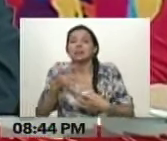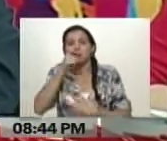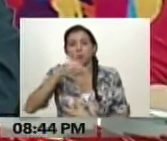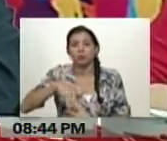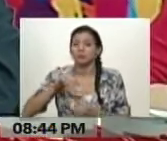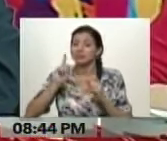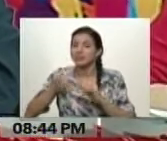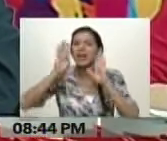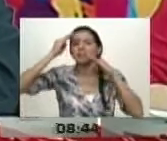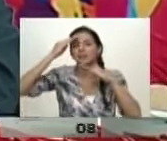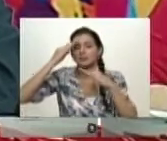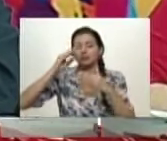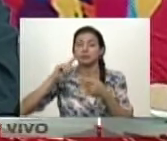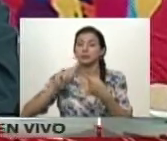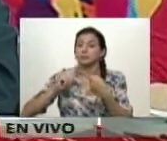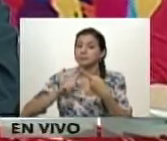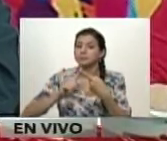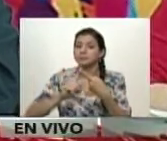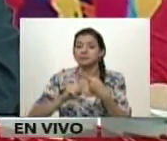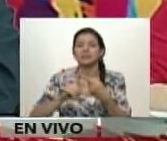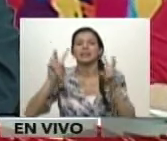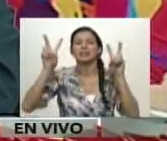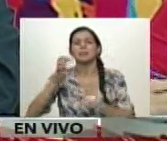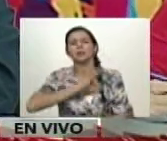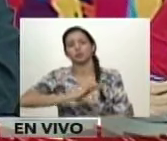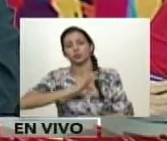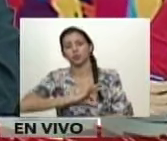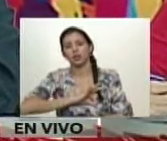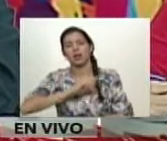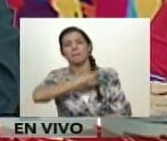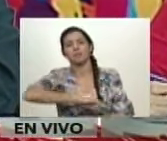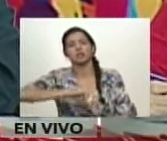priorizar la agenda económica, social de las misiones,